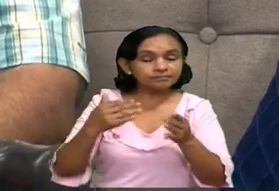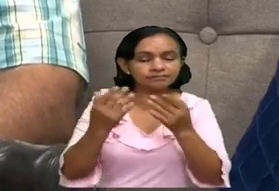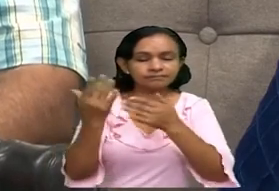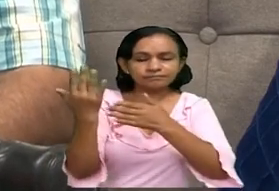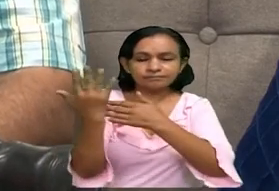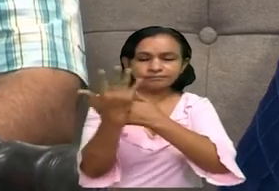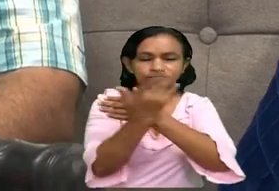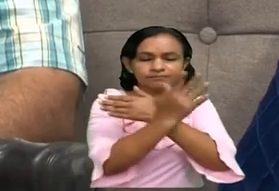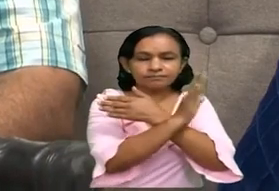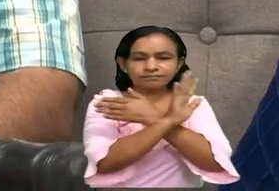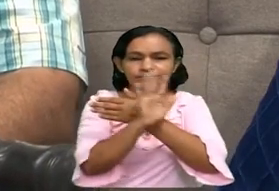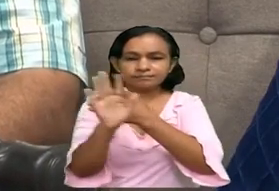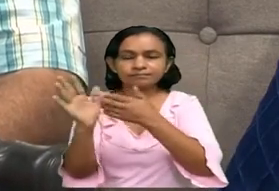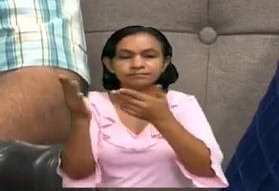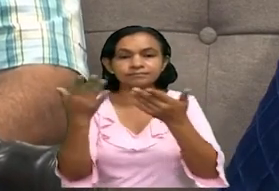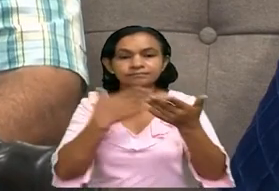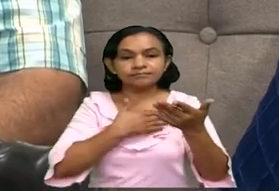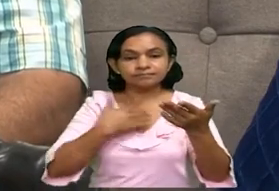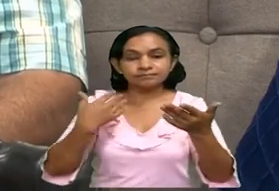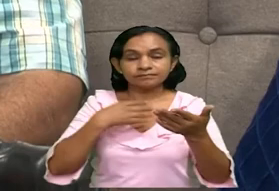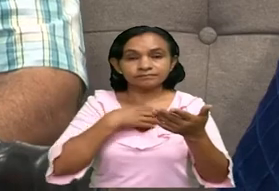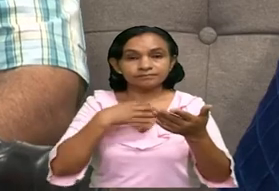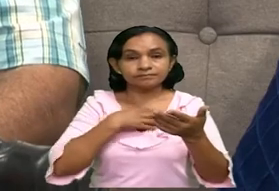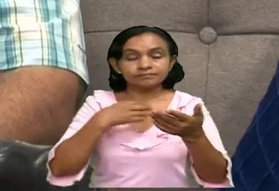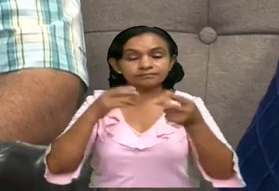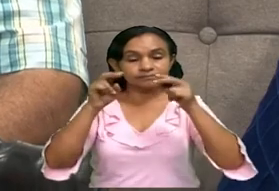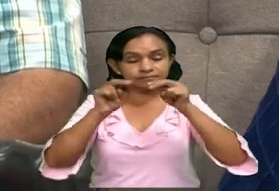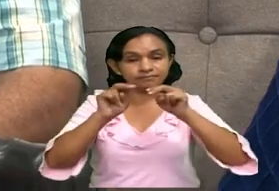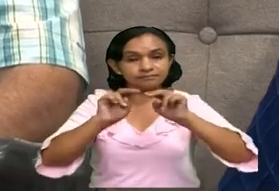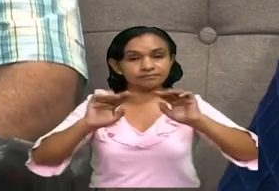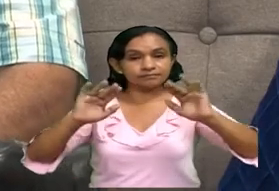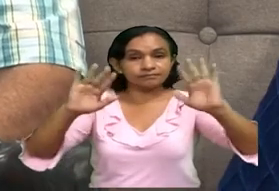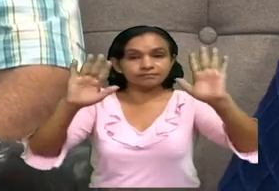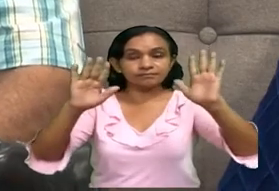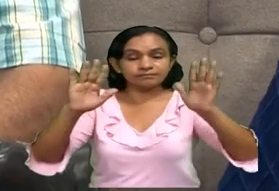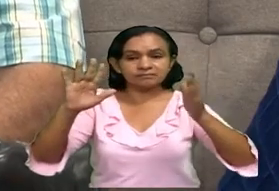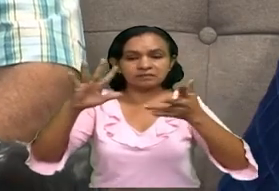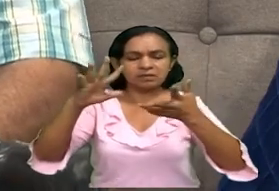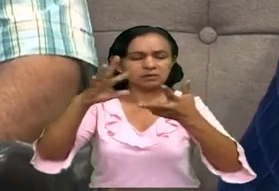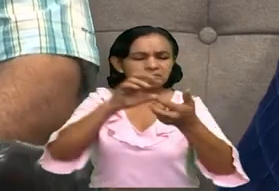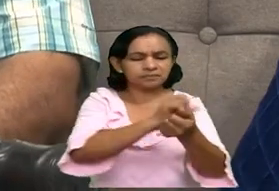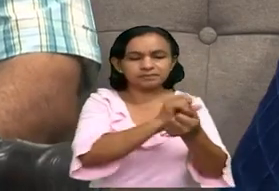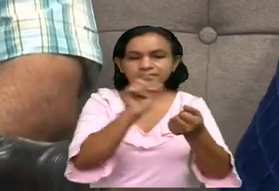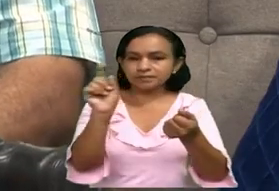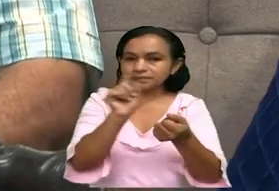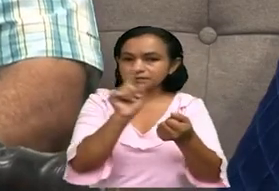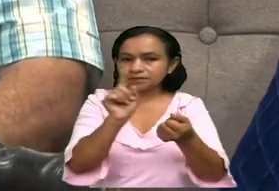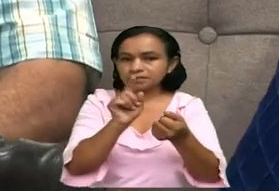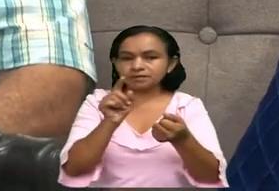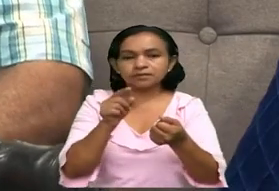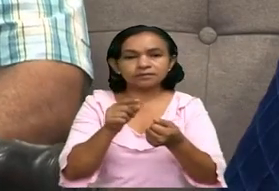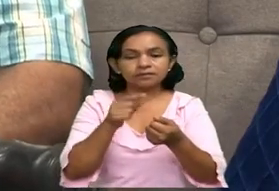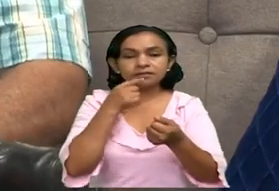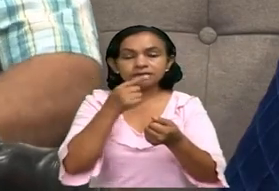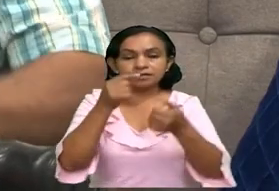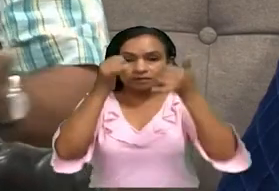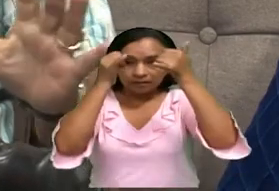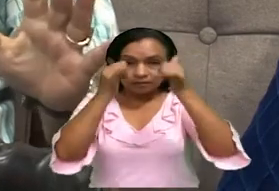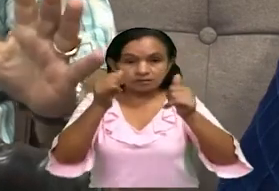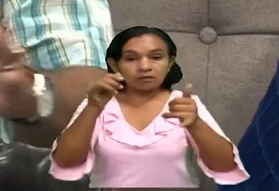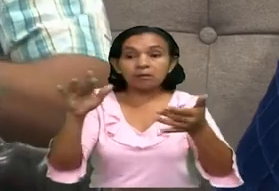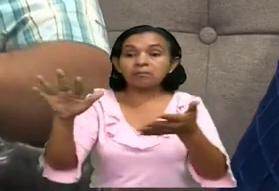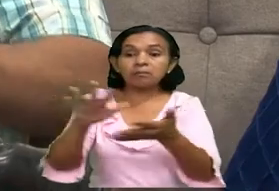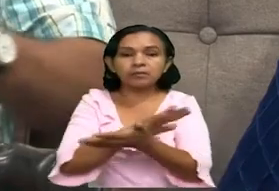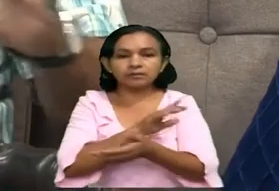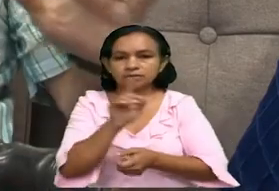sea, esa es nuestra naturaleza. O sea, nuestra naturaleza no es destructiva. O sea, vos, si vos llegás y le decís a un ganadero, sí, desbaratemos,